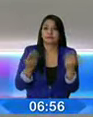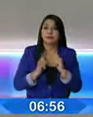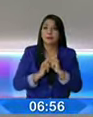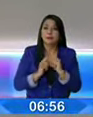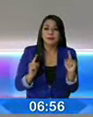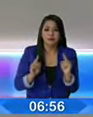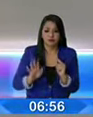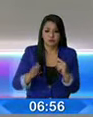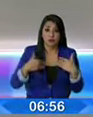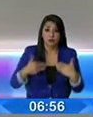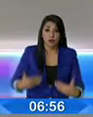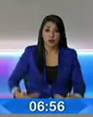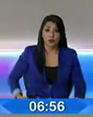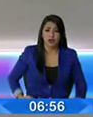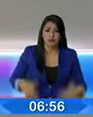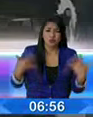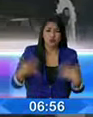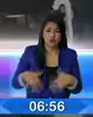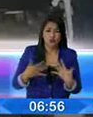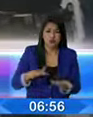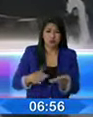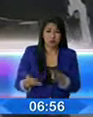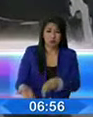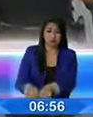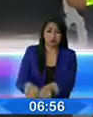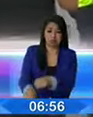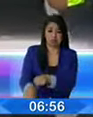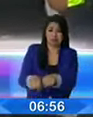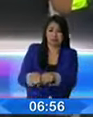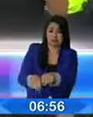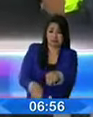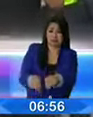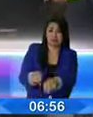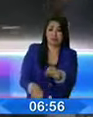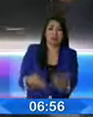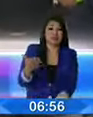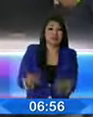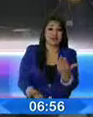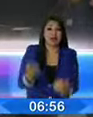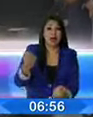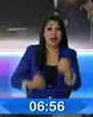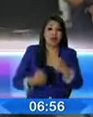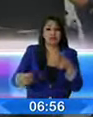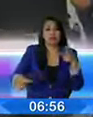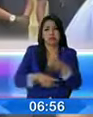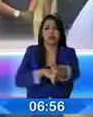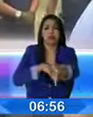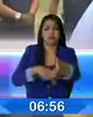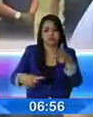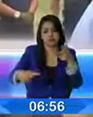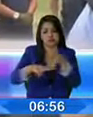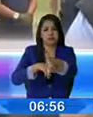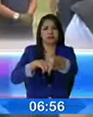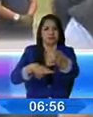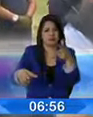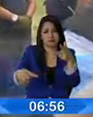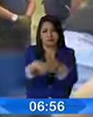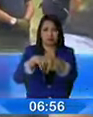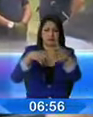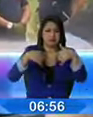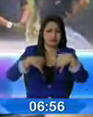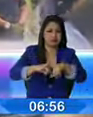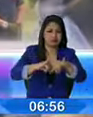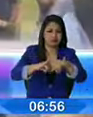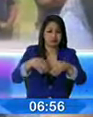las cuales se encontraba el cadáver llevan a pensar que fue arrollado por varios camiones. Hay vestigios de aquí a